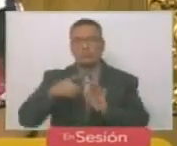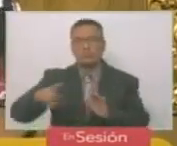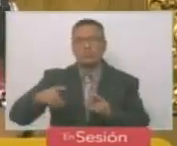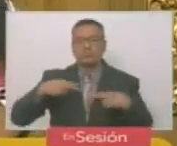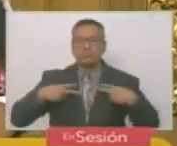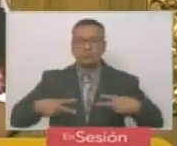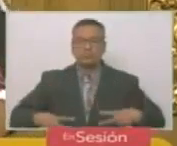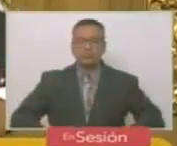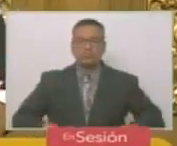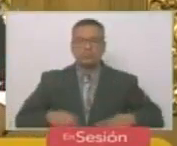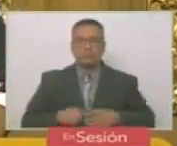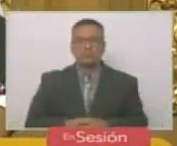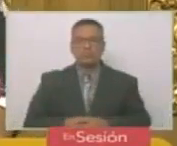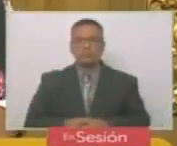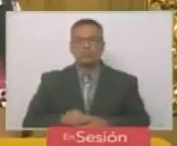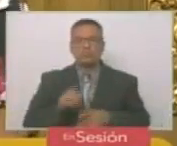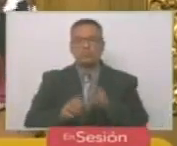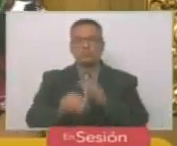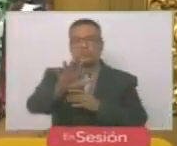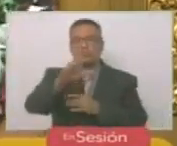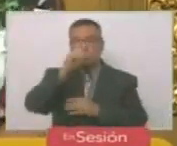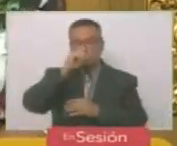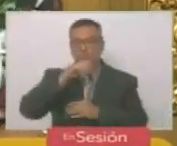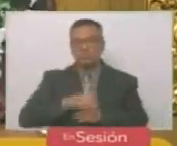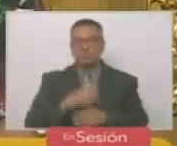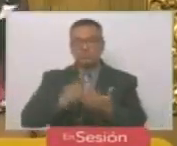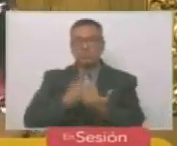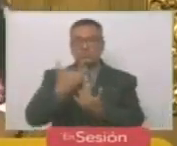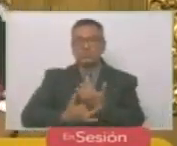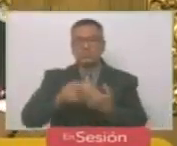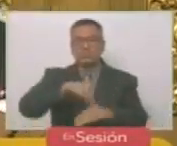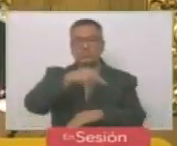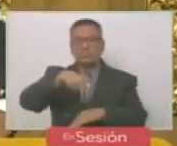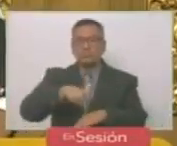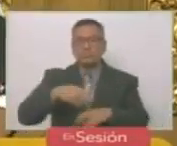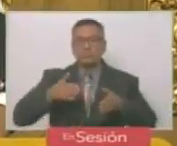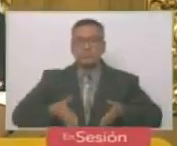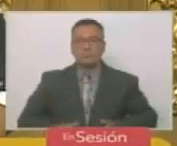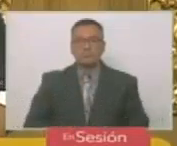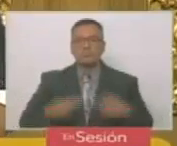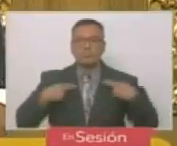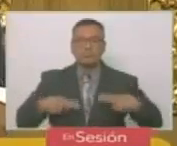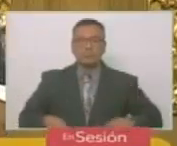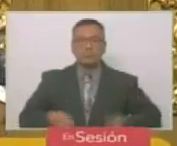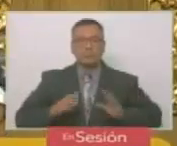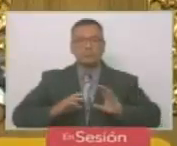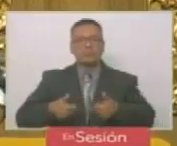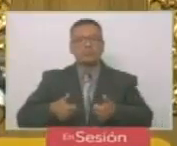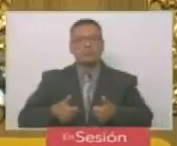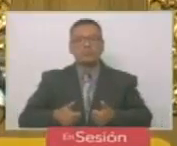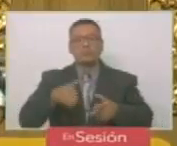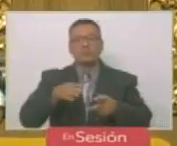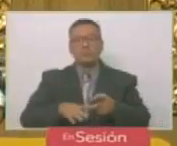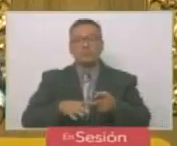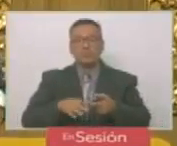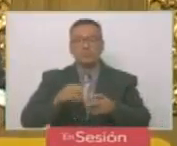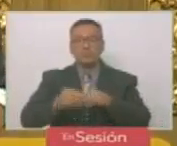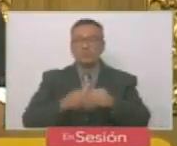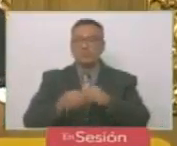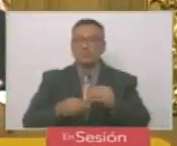vida? Y hace 5 años el Plan Nacional Parto Humanizado nace como una